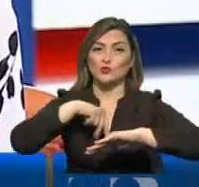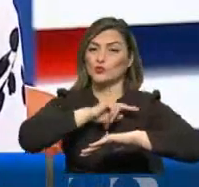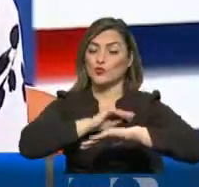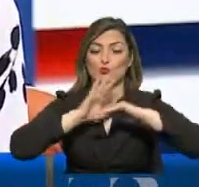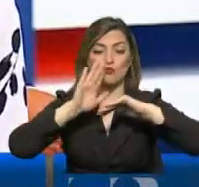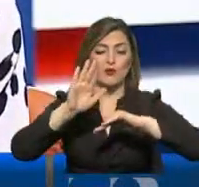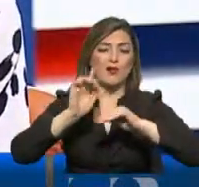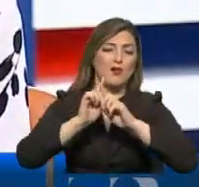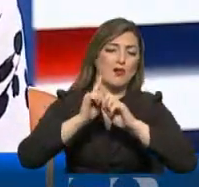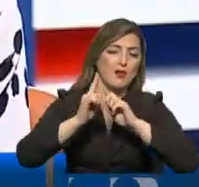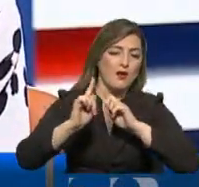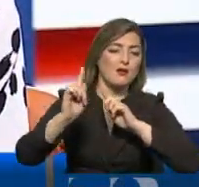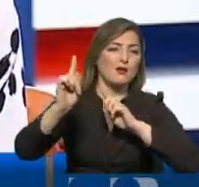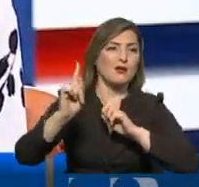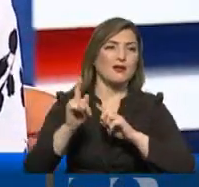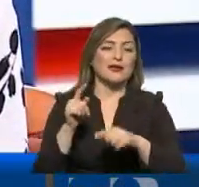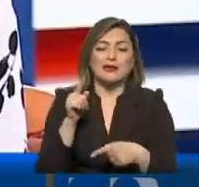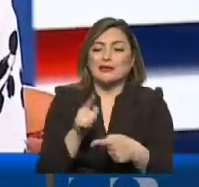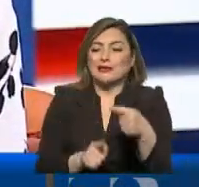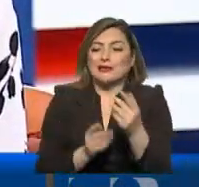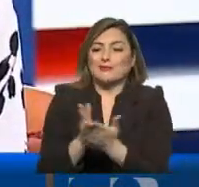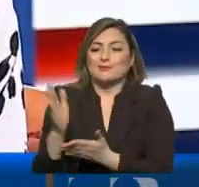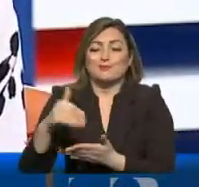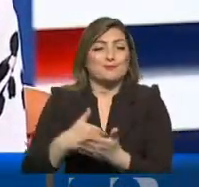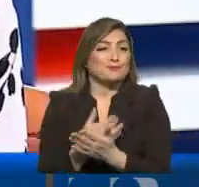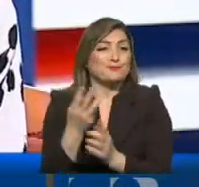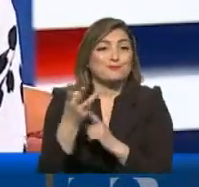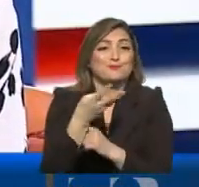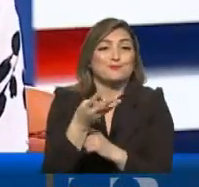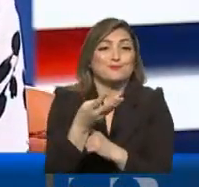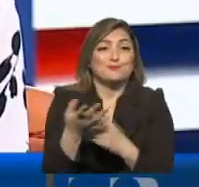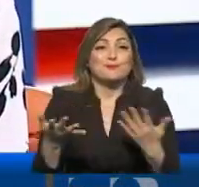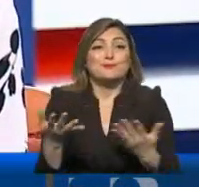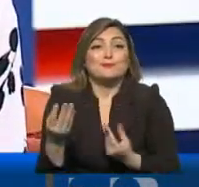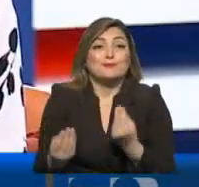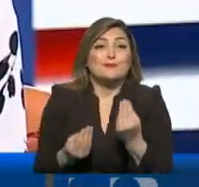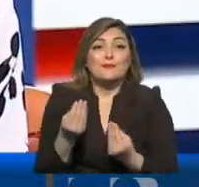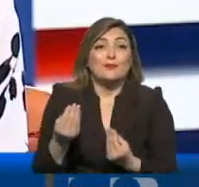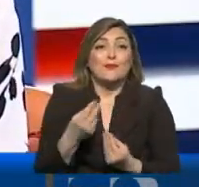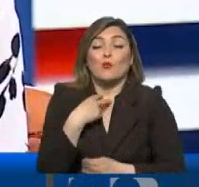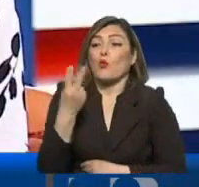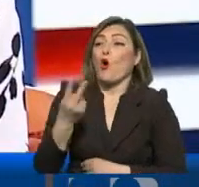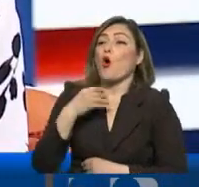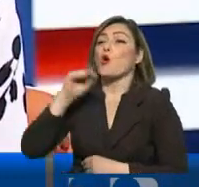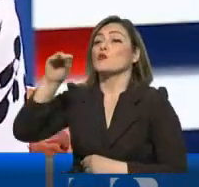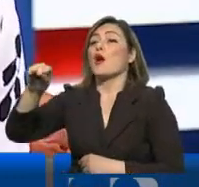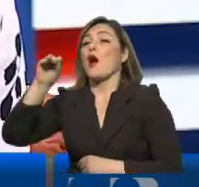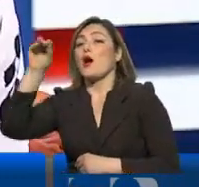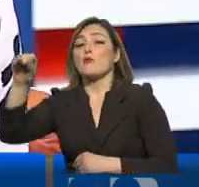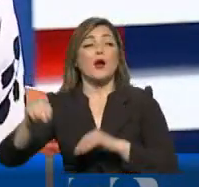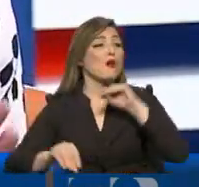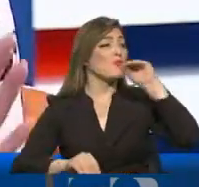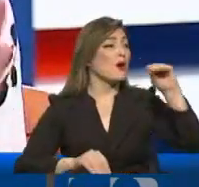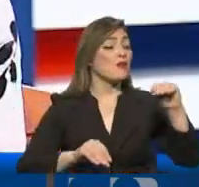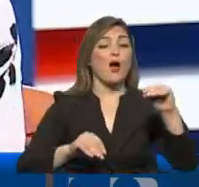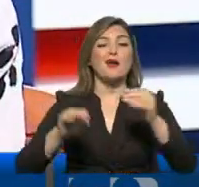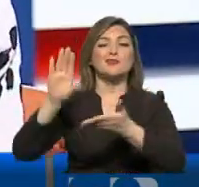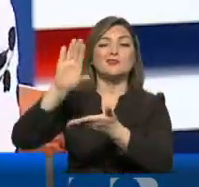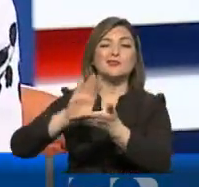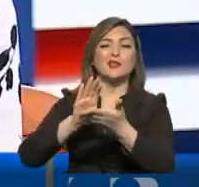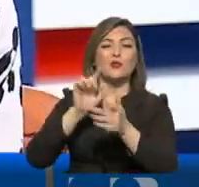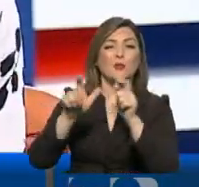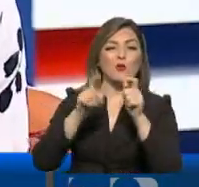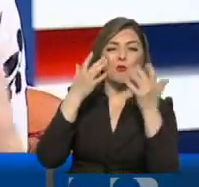rurales, donde no existe acceso a internet, vamos a vocear, vamos a poner la información en